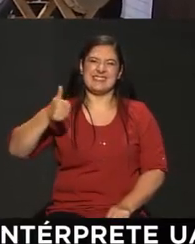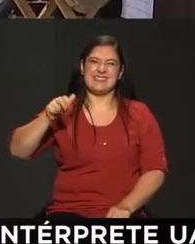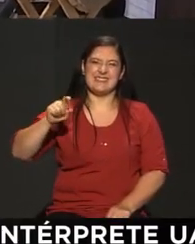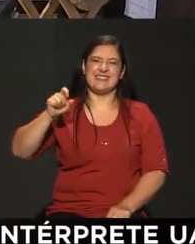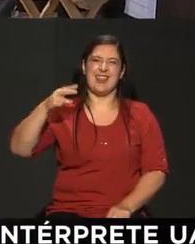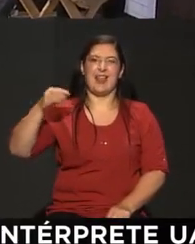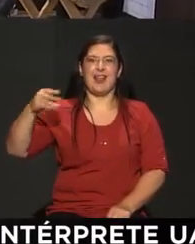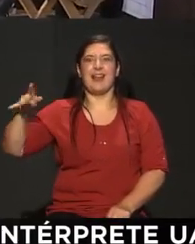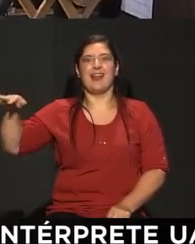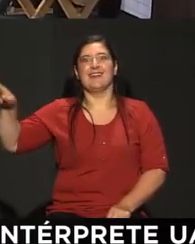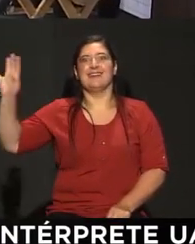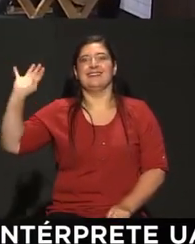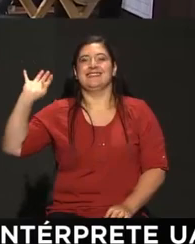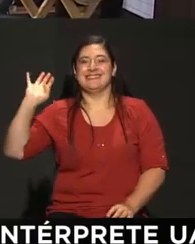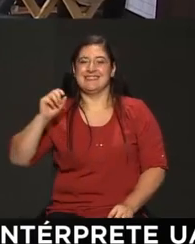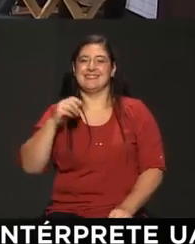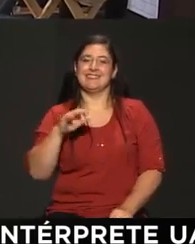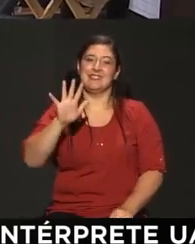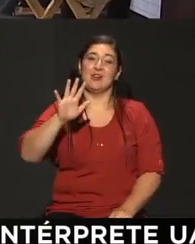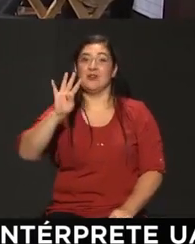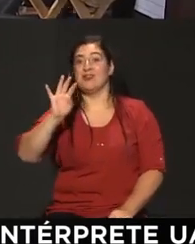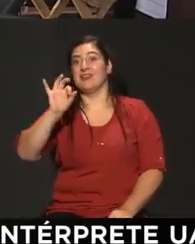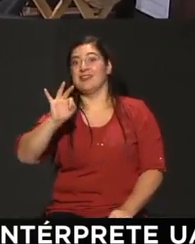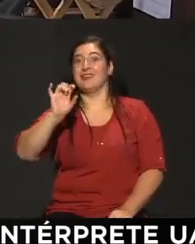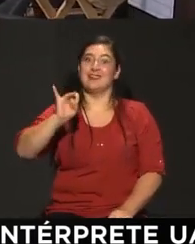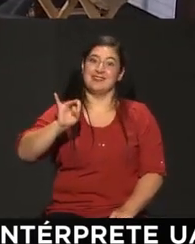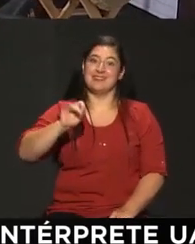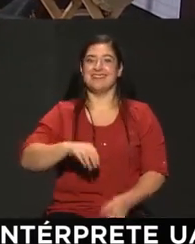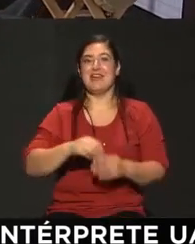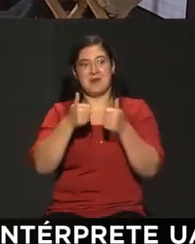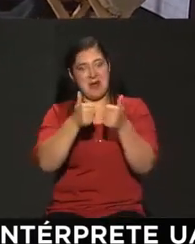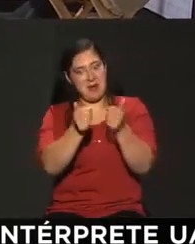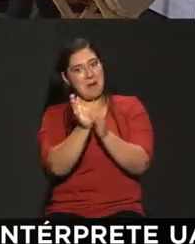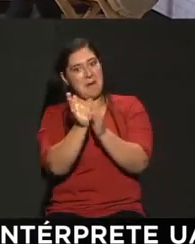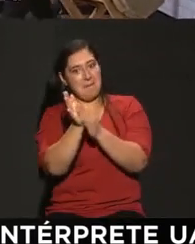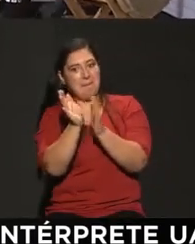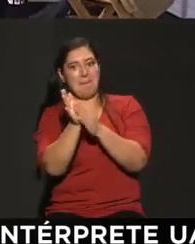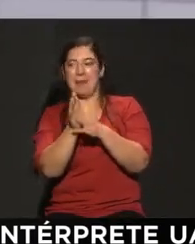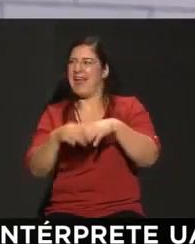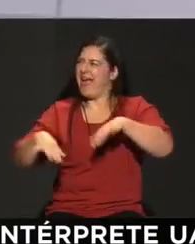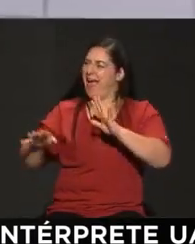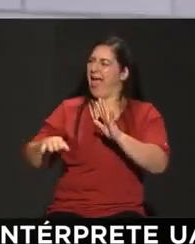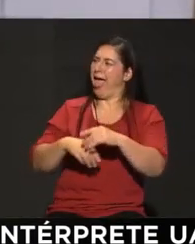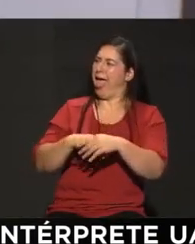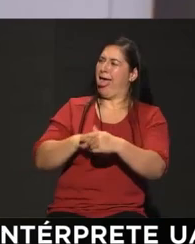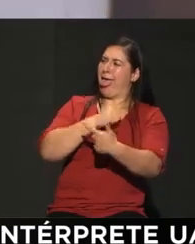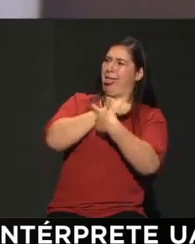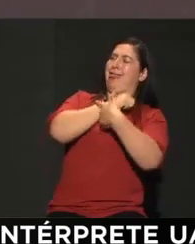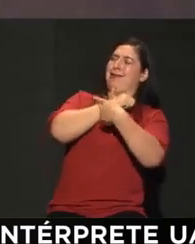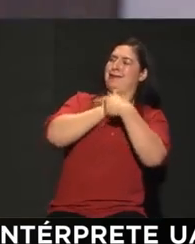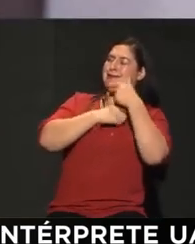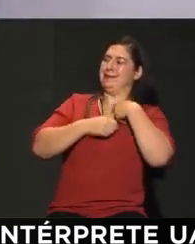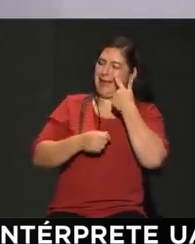10, 5, 4, 3, 2, 5, 4. Muy vea. Bien. Vea, mira, usted me pone a hacer todo y mira lo que termina,